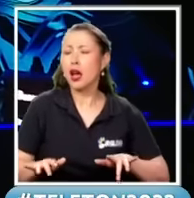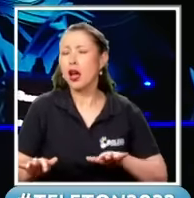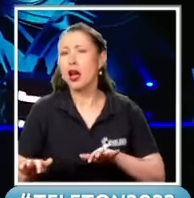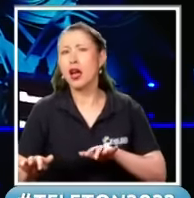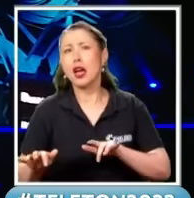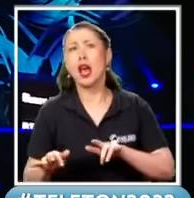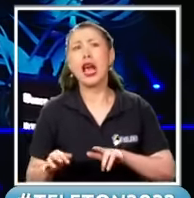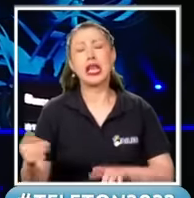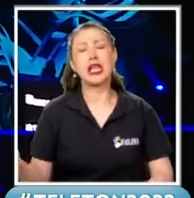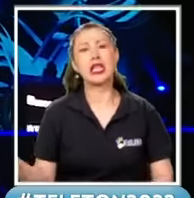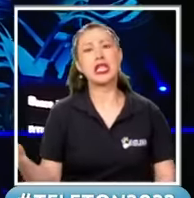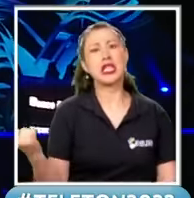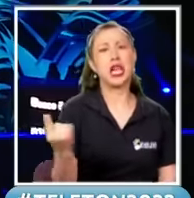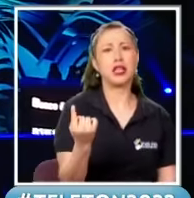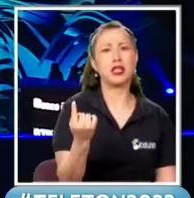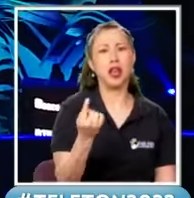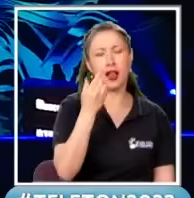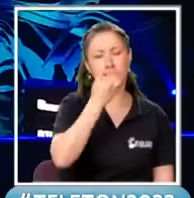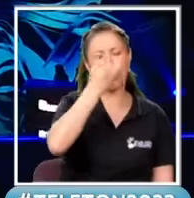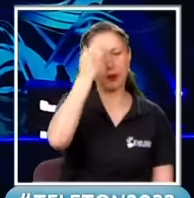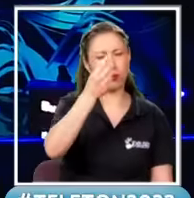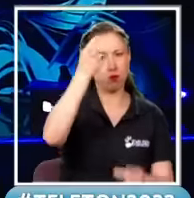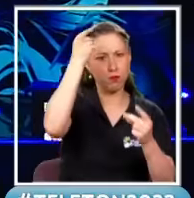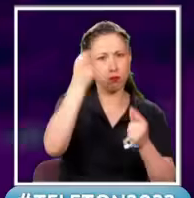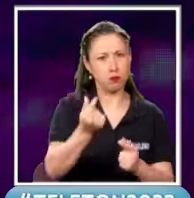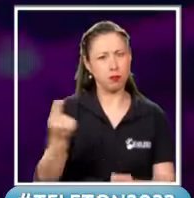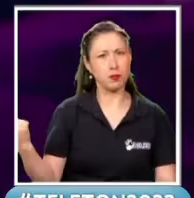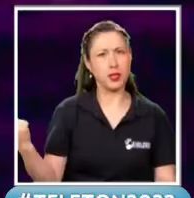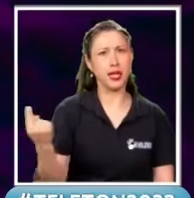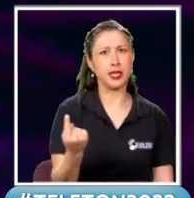Que entre el artista.